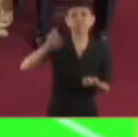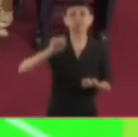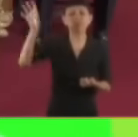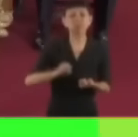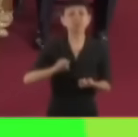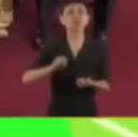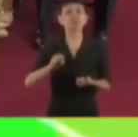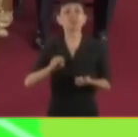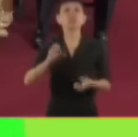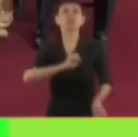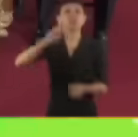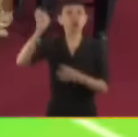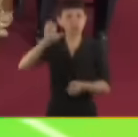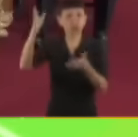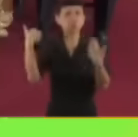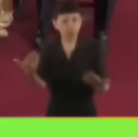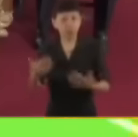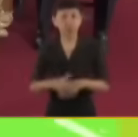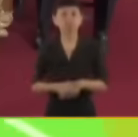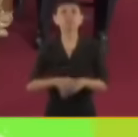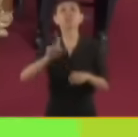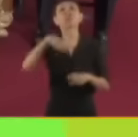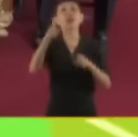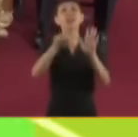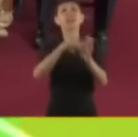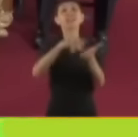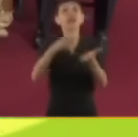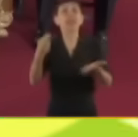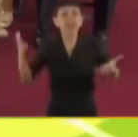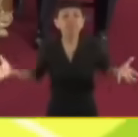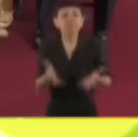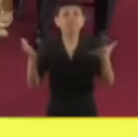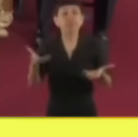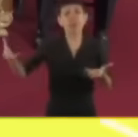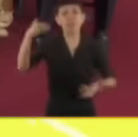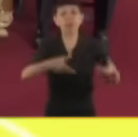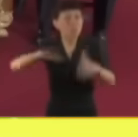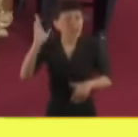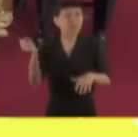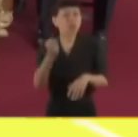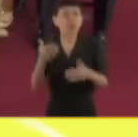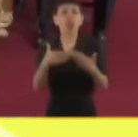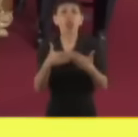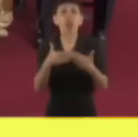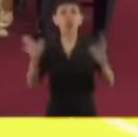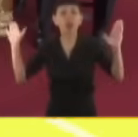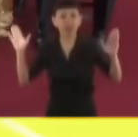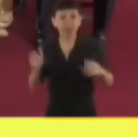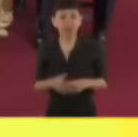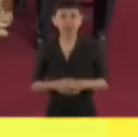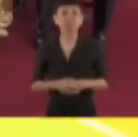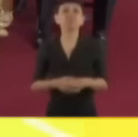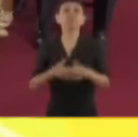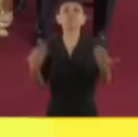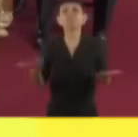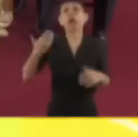Congreso. Conjeturo, quizás sí. ¿Y saben qué? Si terminan en el Congreso es altamente probable que Juntos por el Cambio las acompañe y